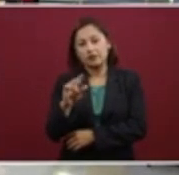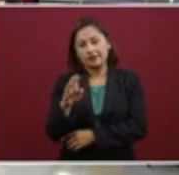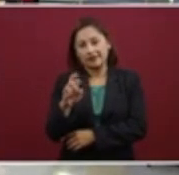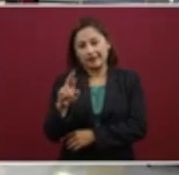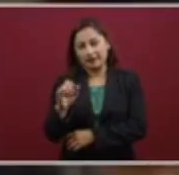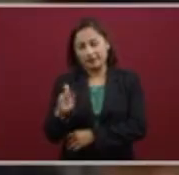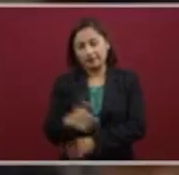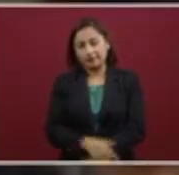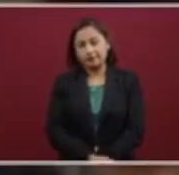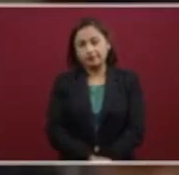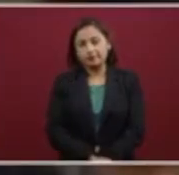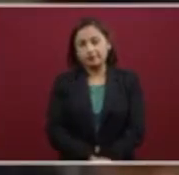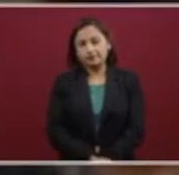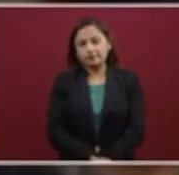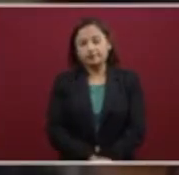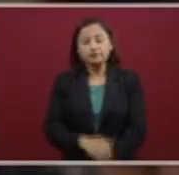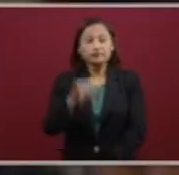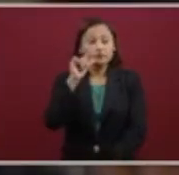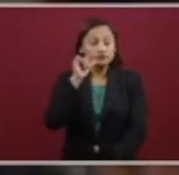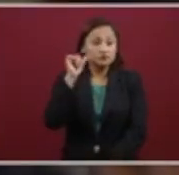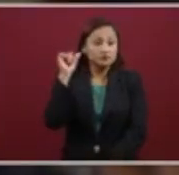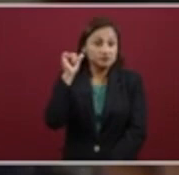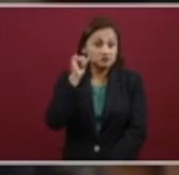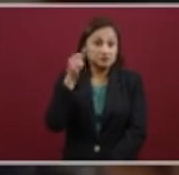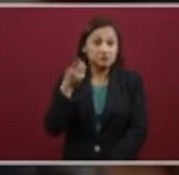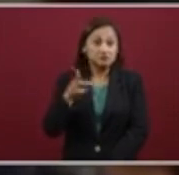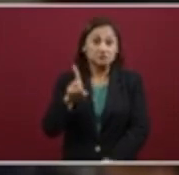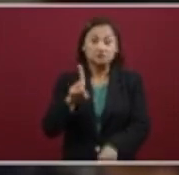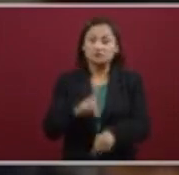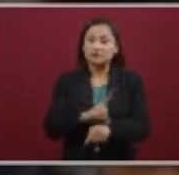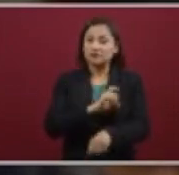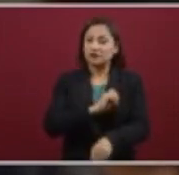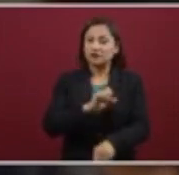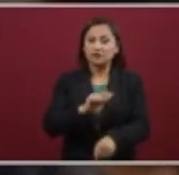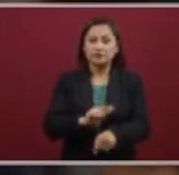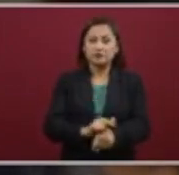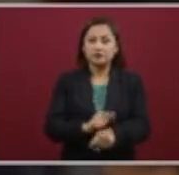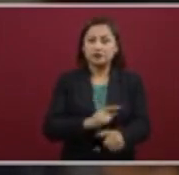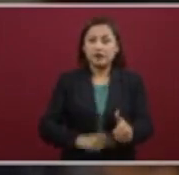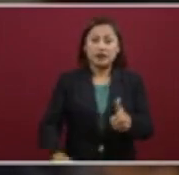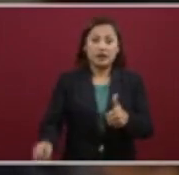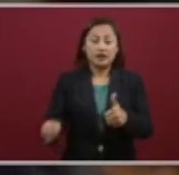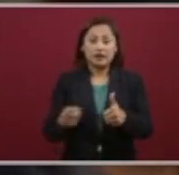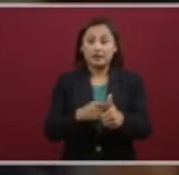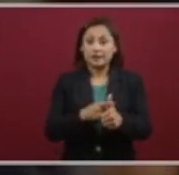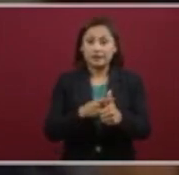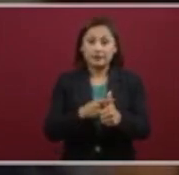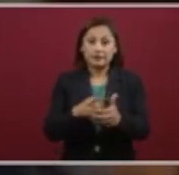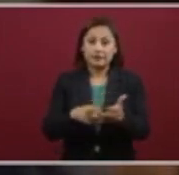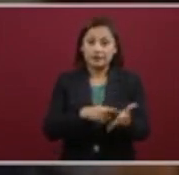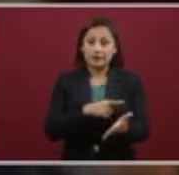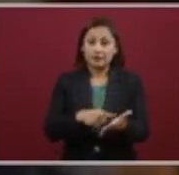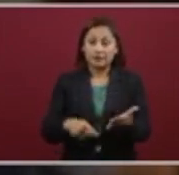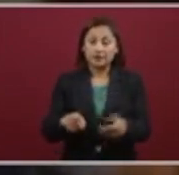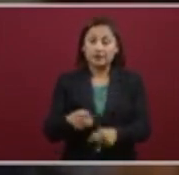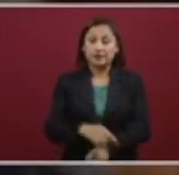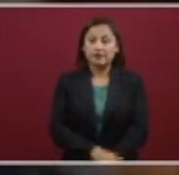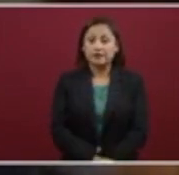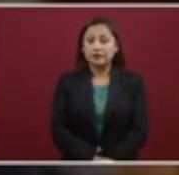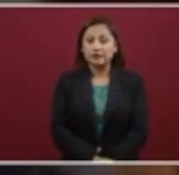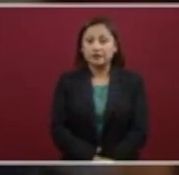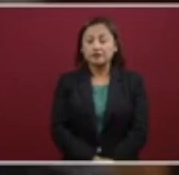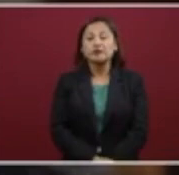singular. Ayer se dio la primera inhabilitación de la cuarta T y ayer también se dio la